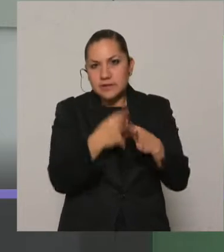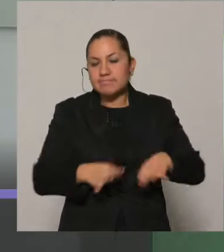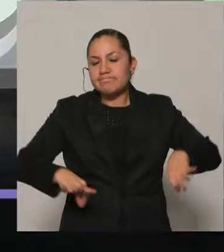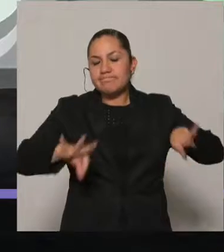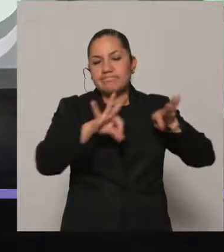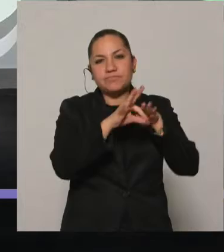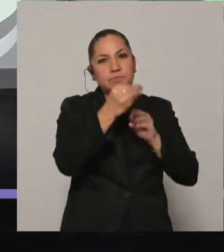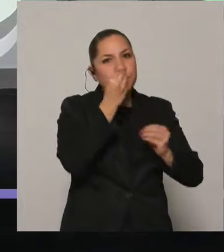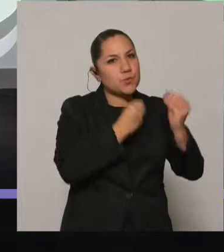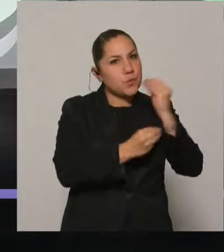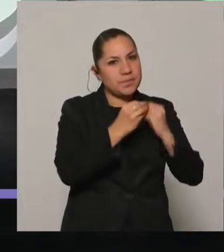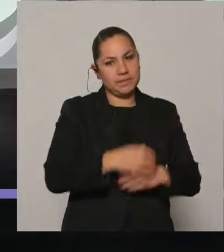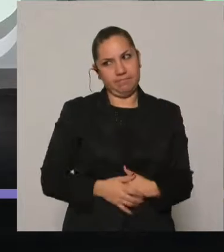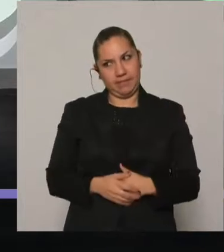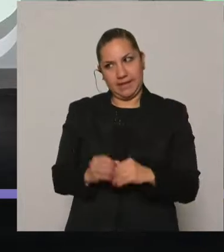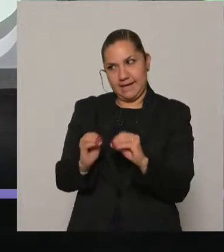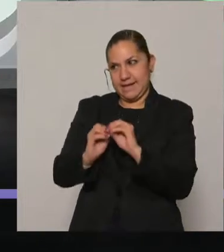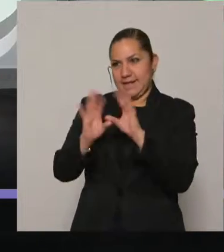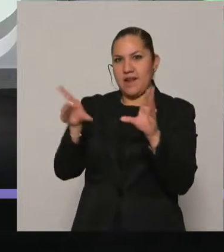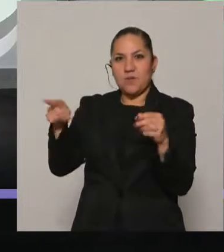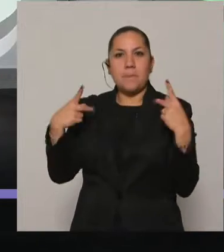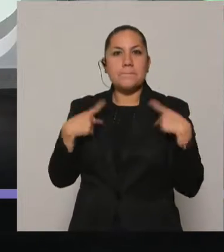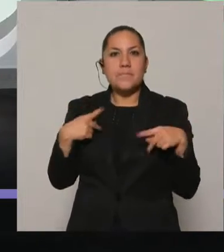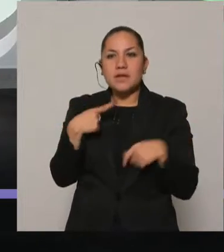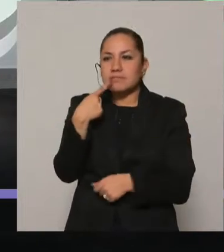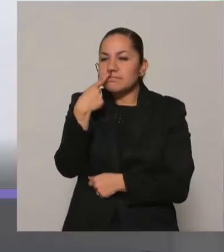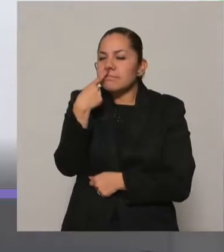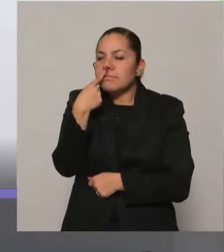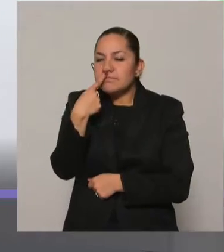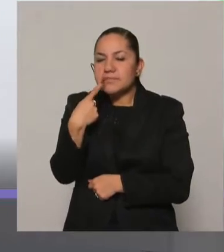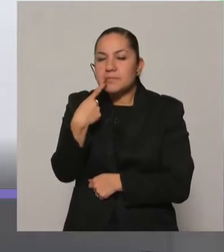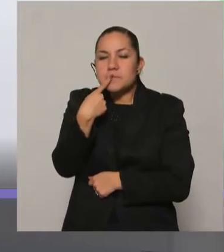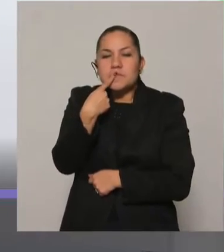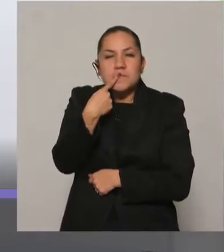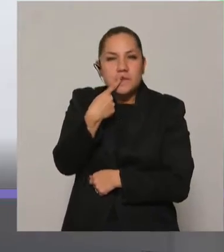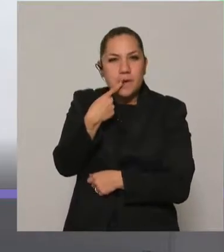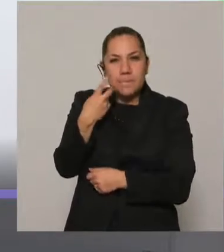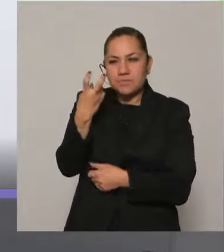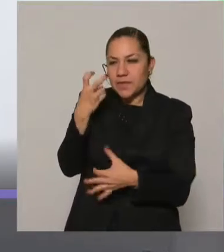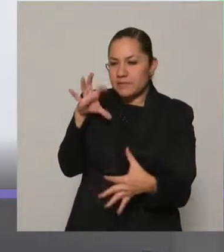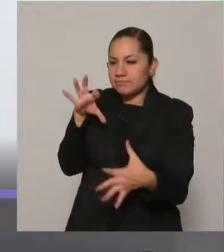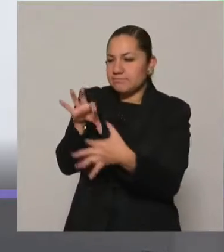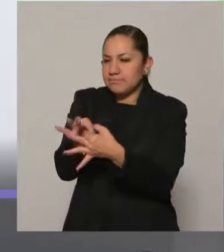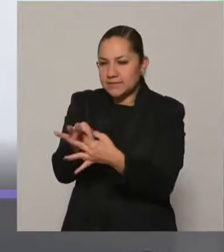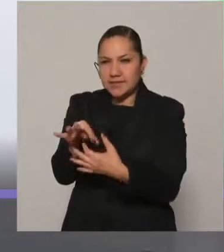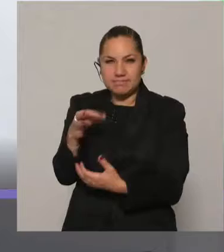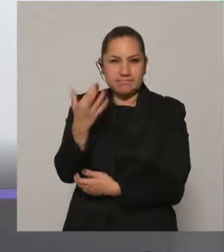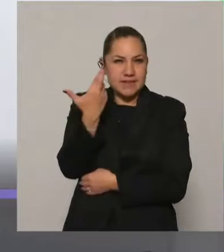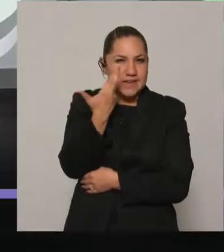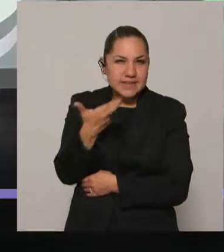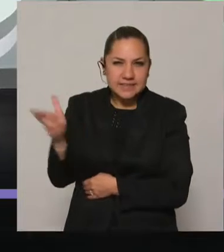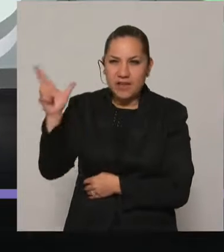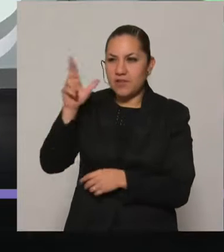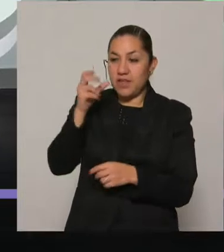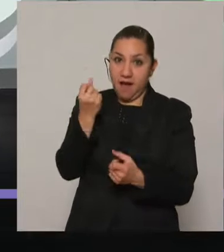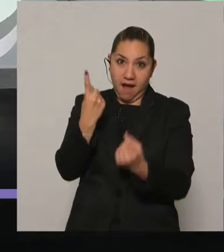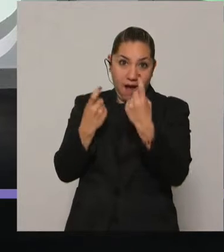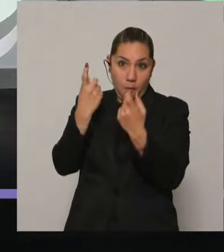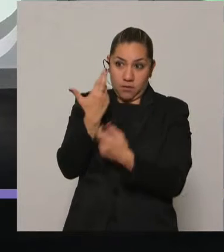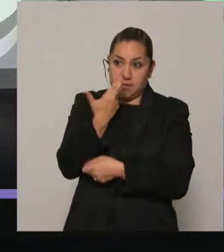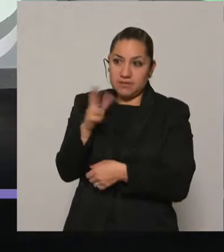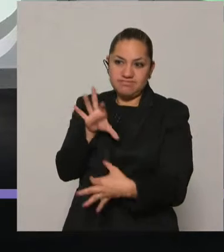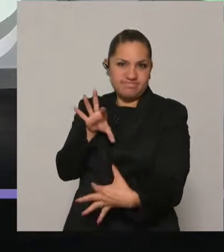sabores deliciosos. Bueno, es la oferta que también ofrece la Ciudad de México, con restaurantes también legendarios. Claro que sí, claro que